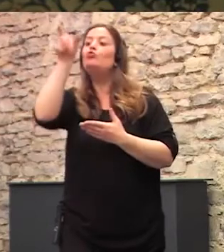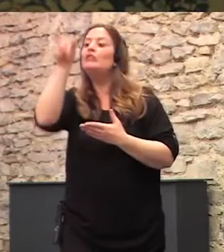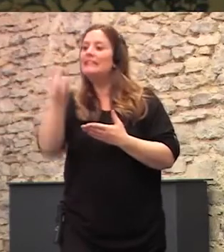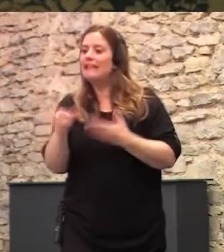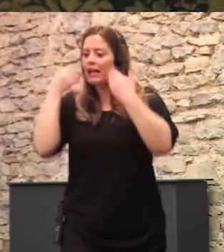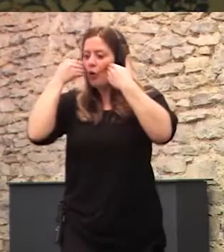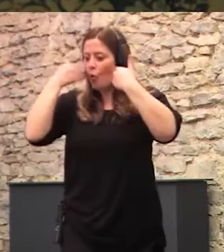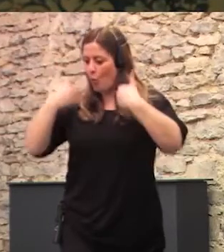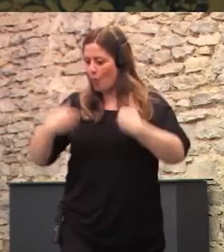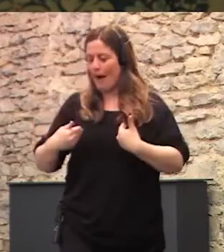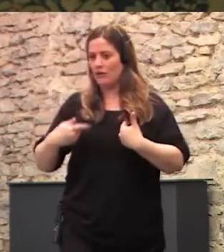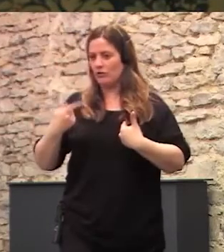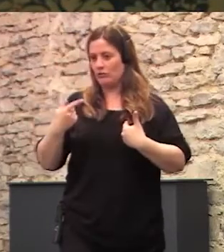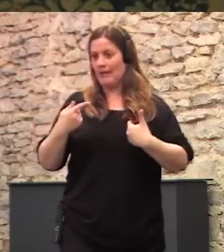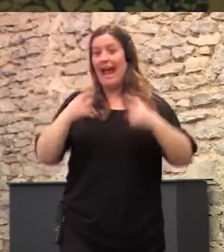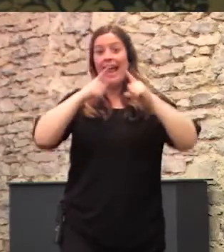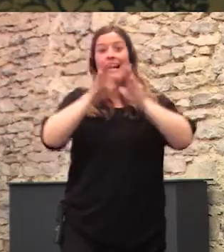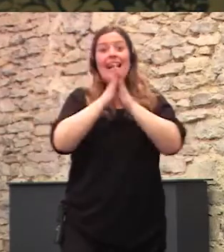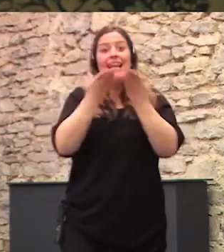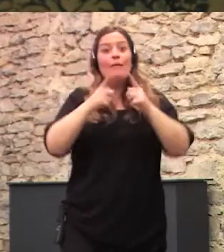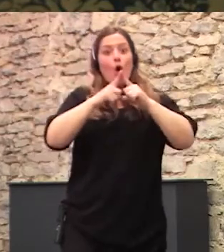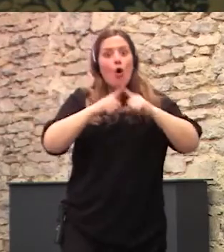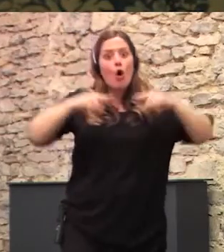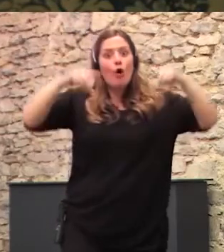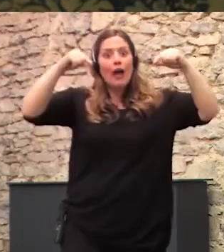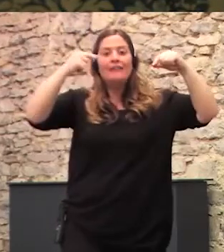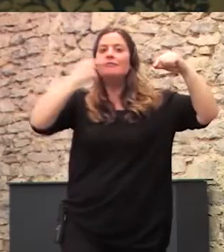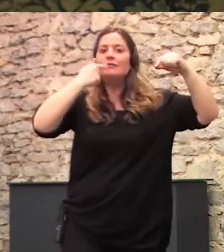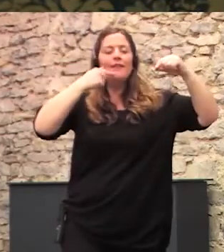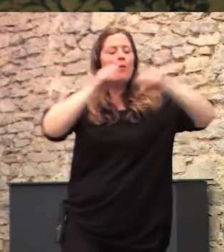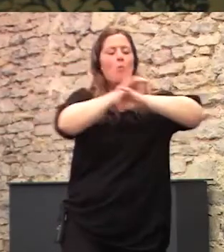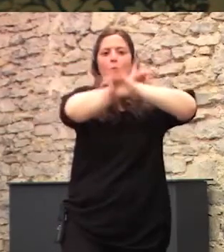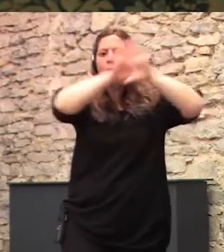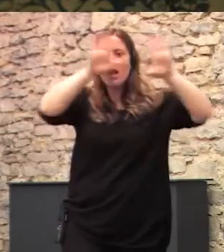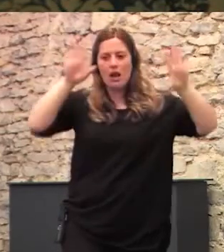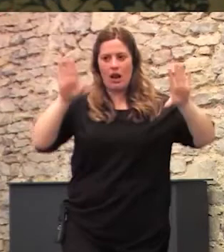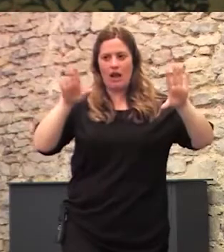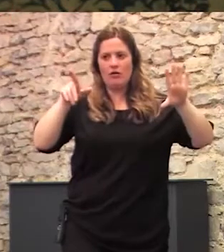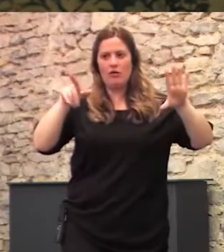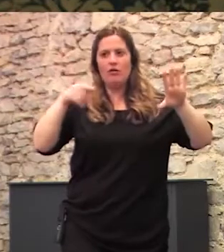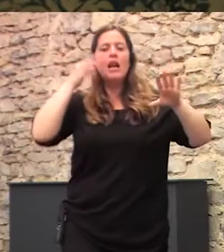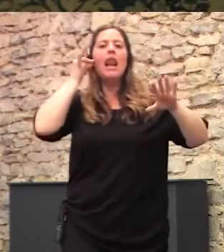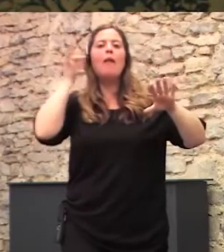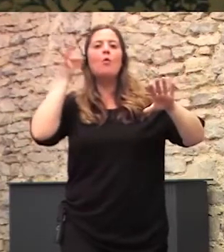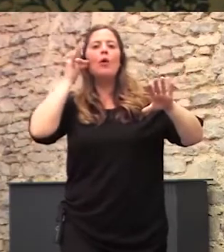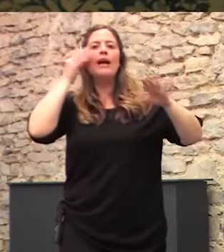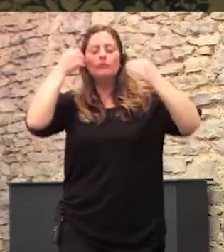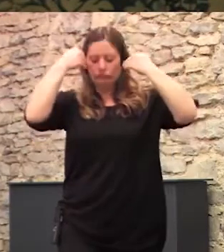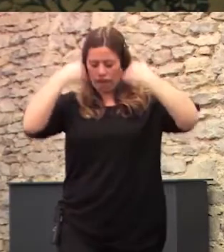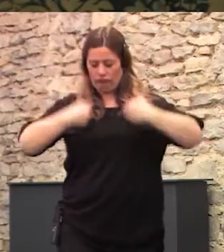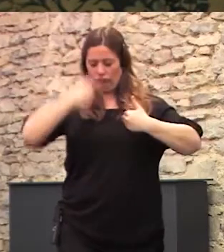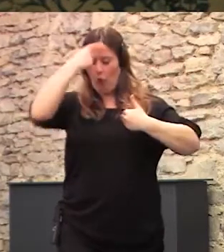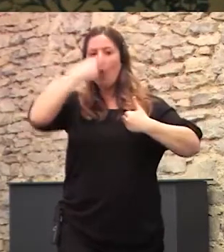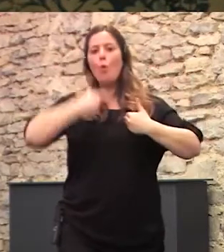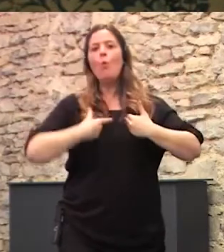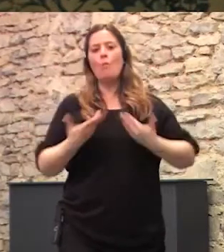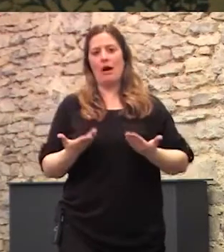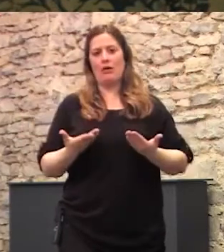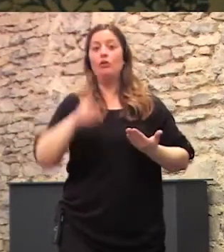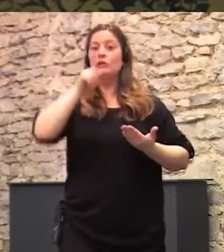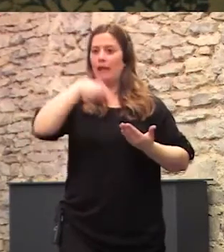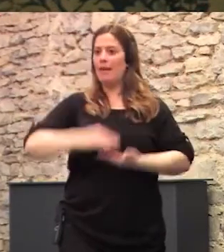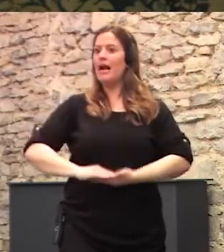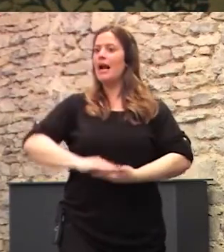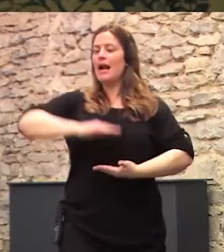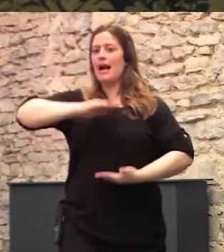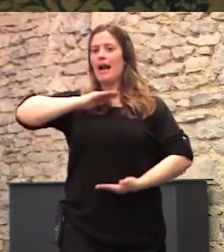del Corán a este respecto son categóricas. Las mujeres, bueno, se establece también la capacidad jurídica de